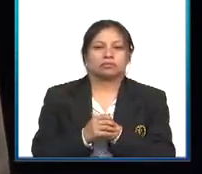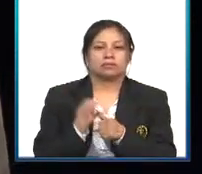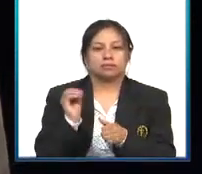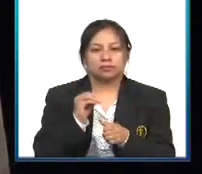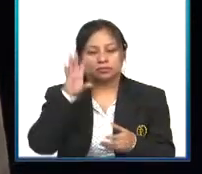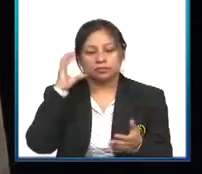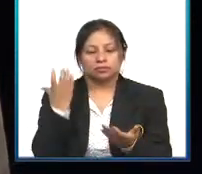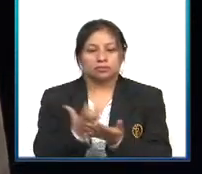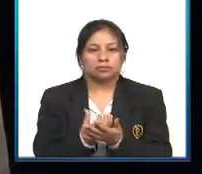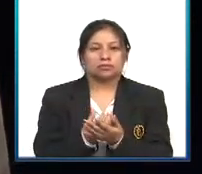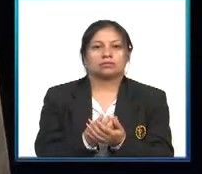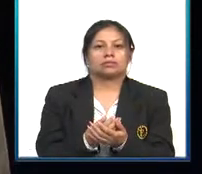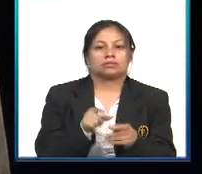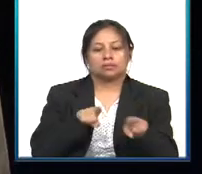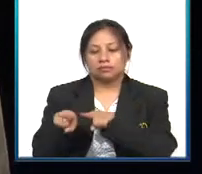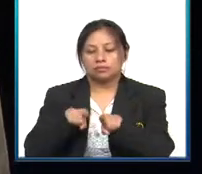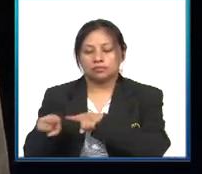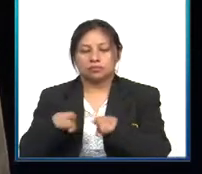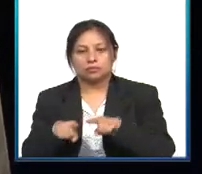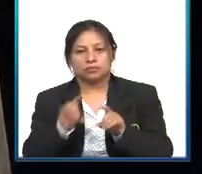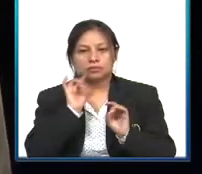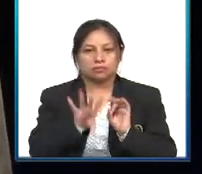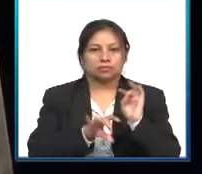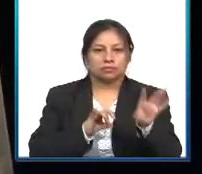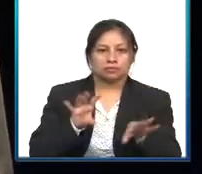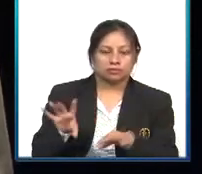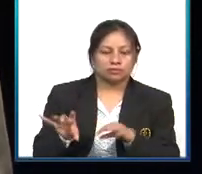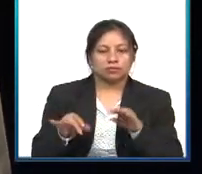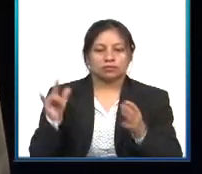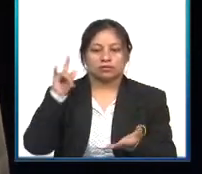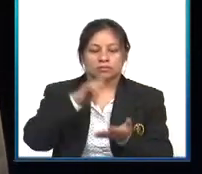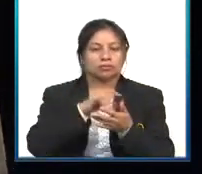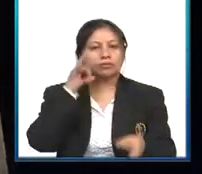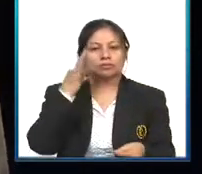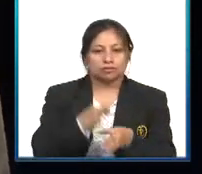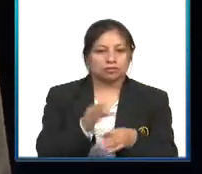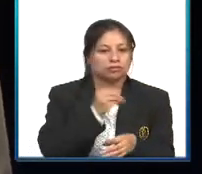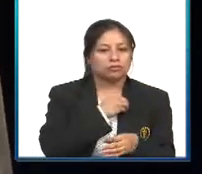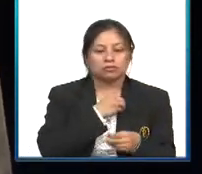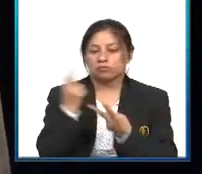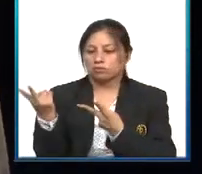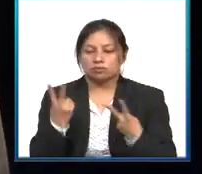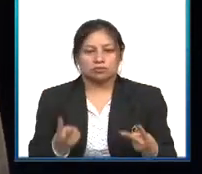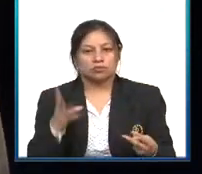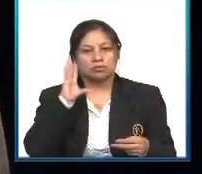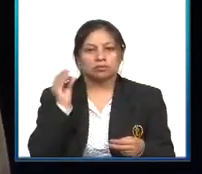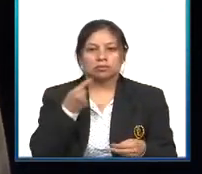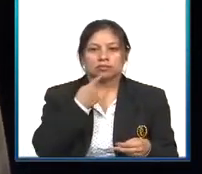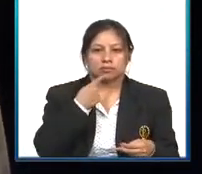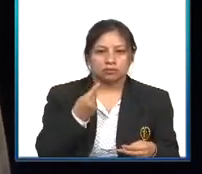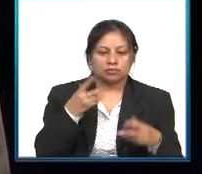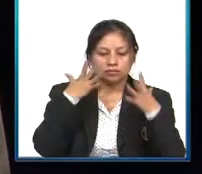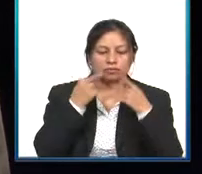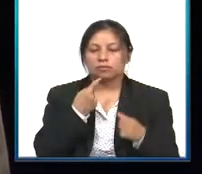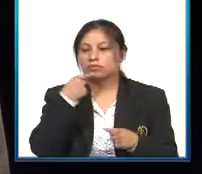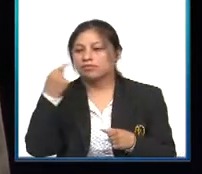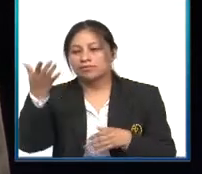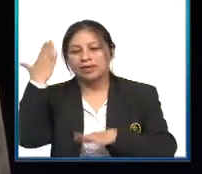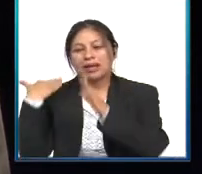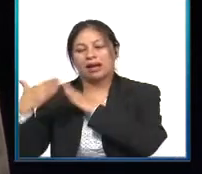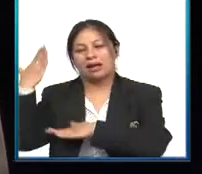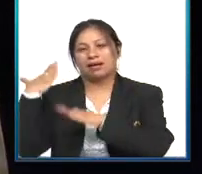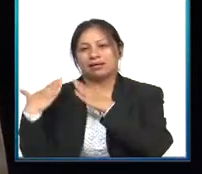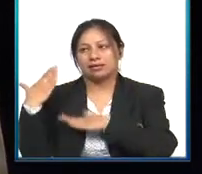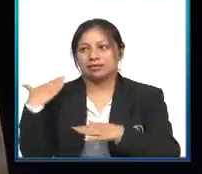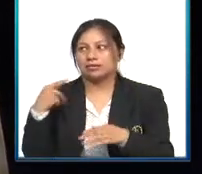que crea competencia. Algunas líneas aéreas realmente no querían venir por lo que se decía en el pasado,